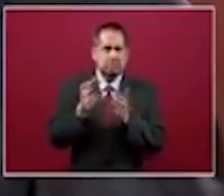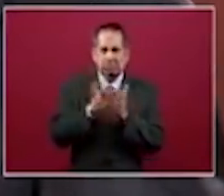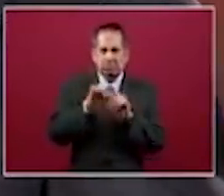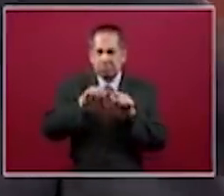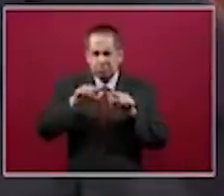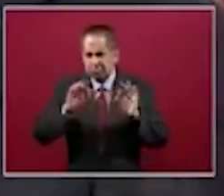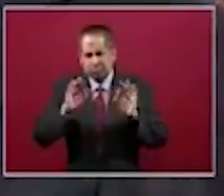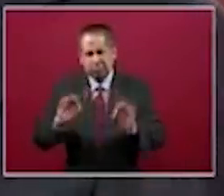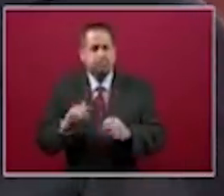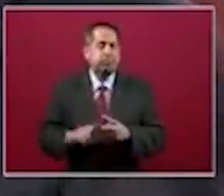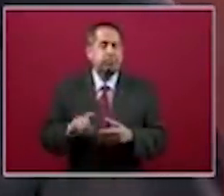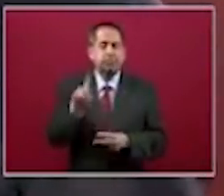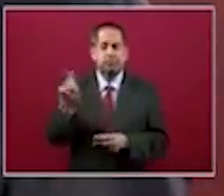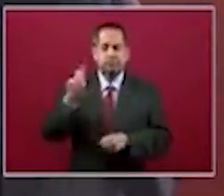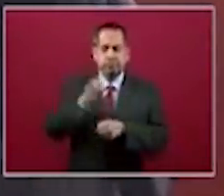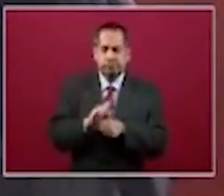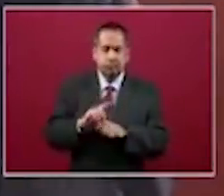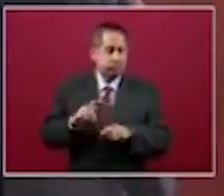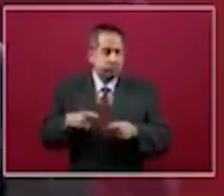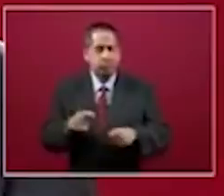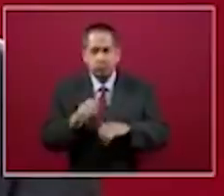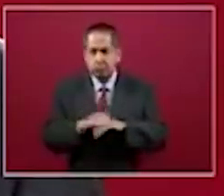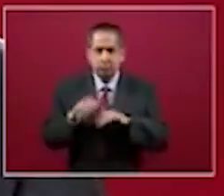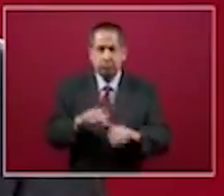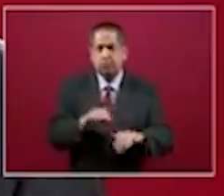100 días creando empleos,